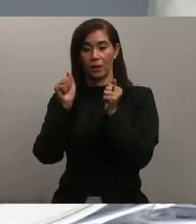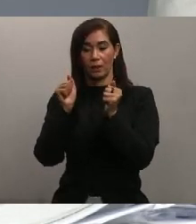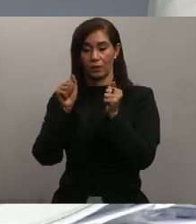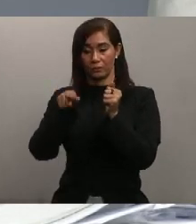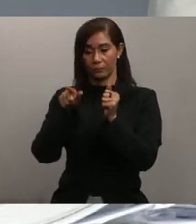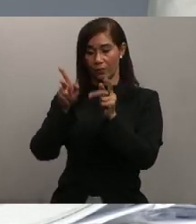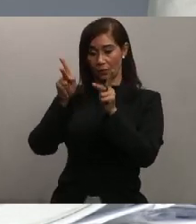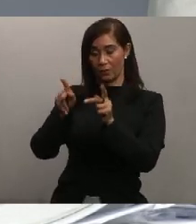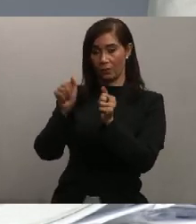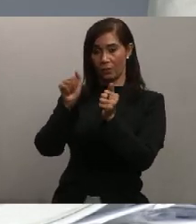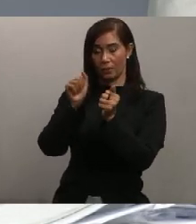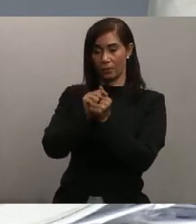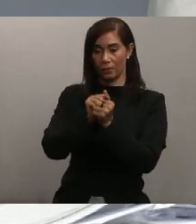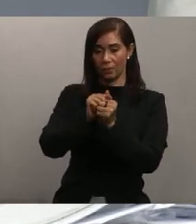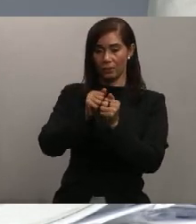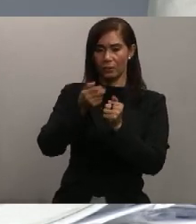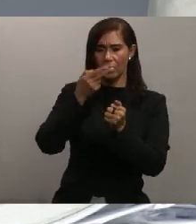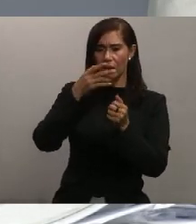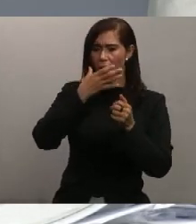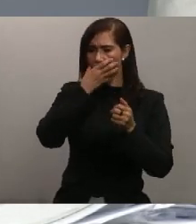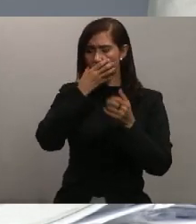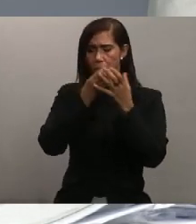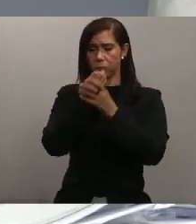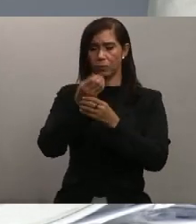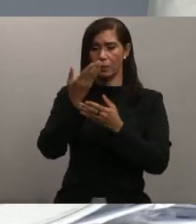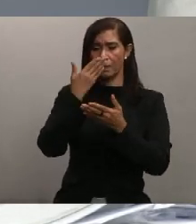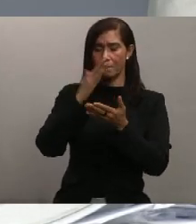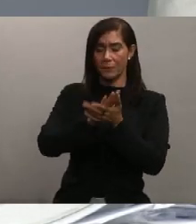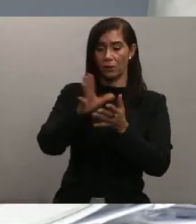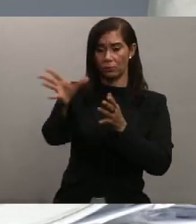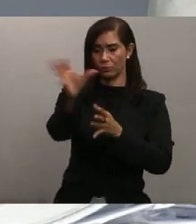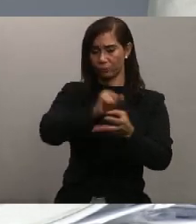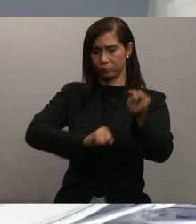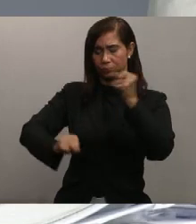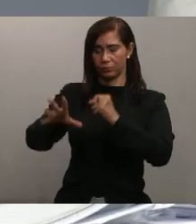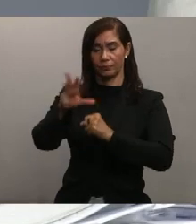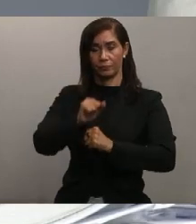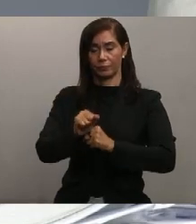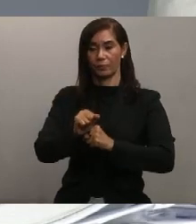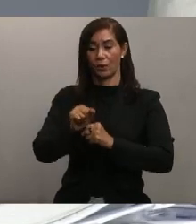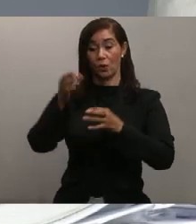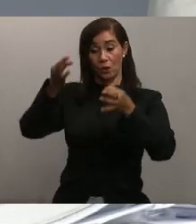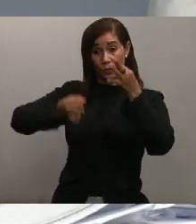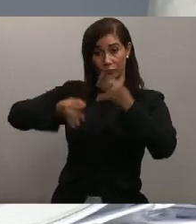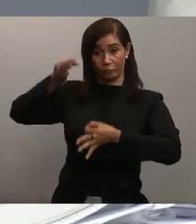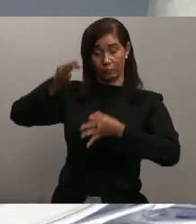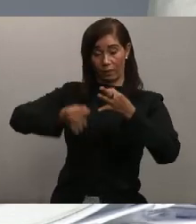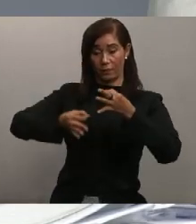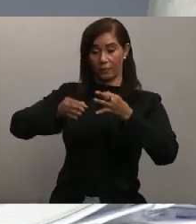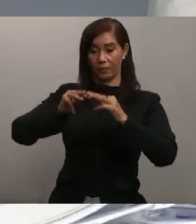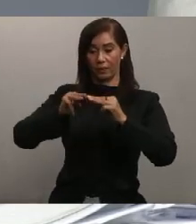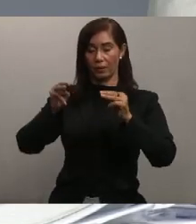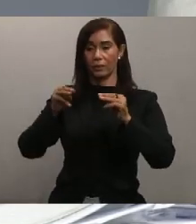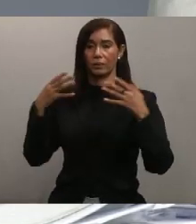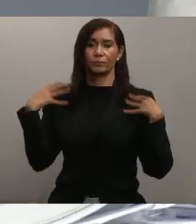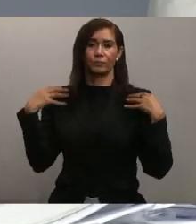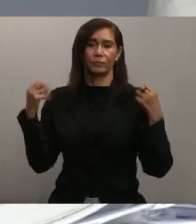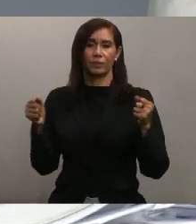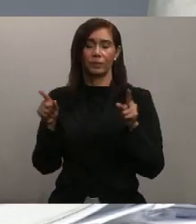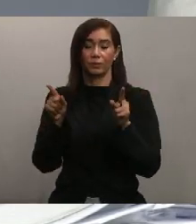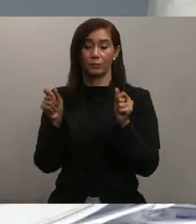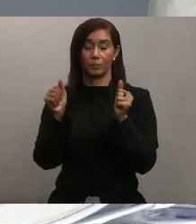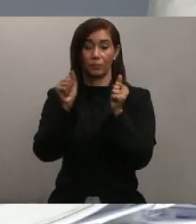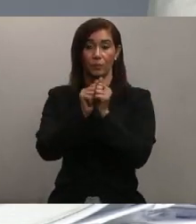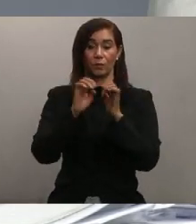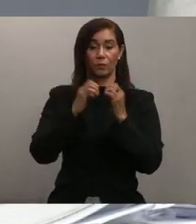siempre cuando se va a hacer decomisos con la Procuraduría, la Fiscalía de la Salud que